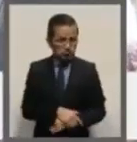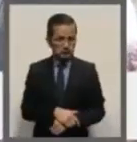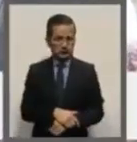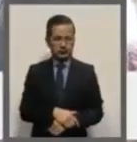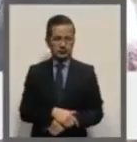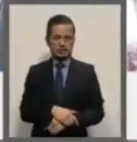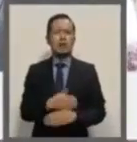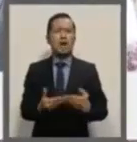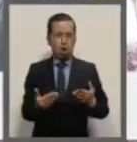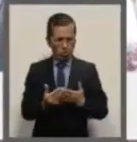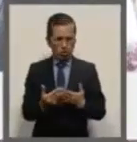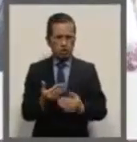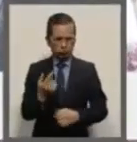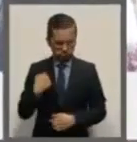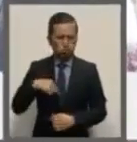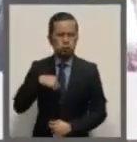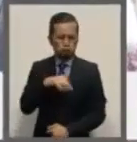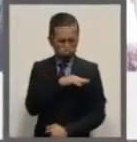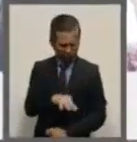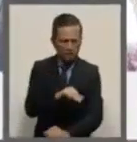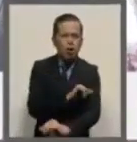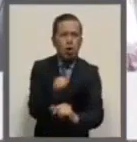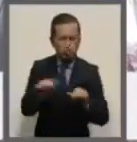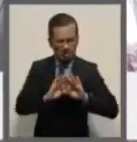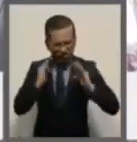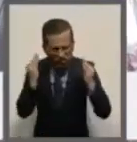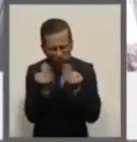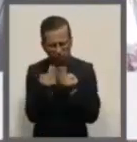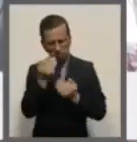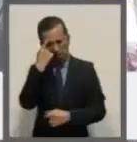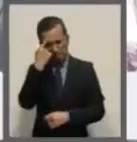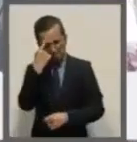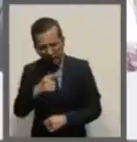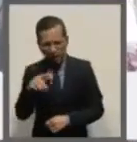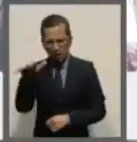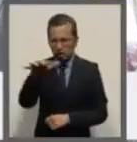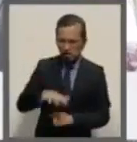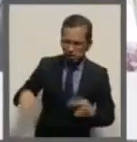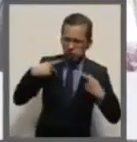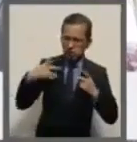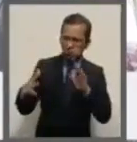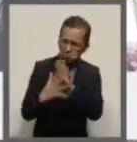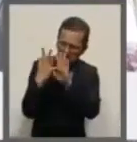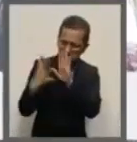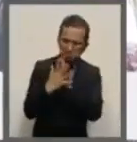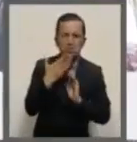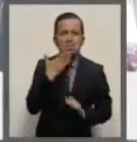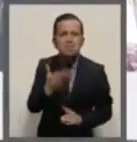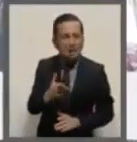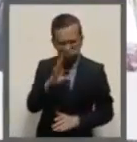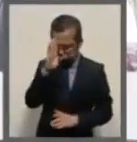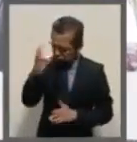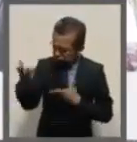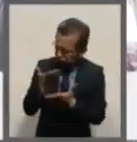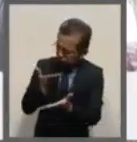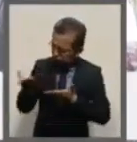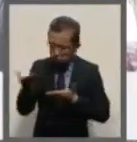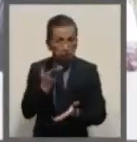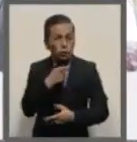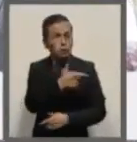de consolidar los mecanismos de participación ciudadana directa y le están buscando obstáculos.